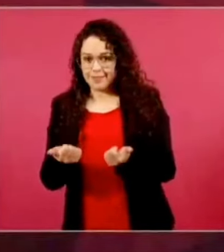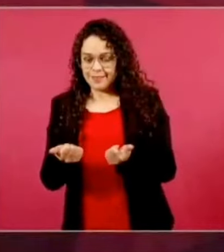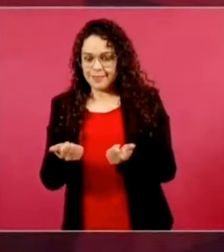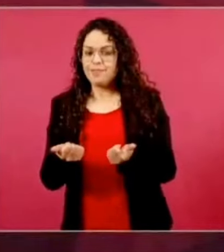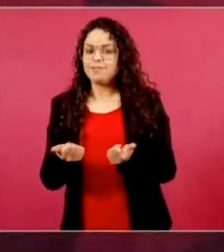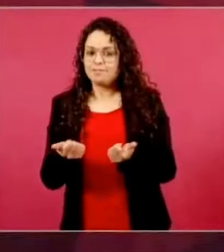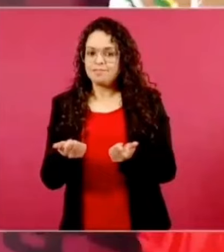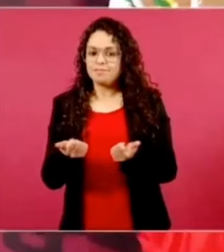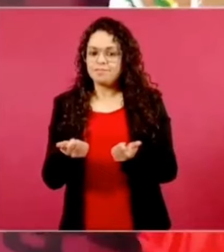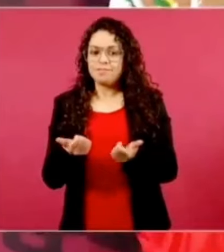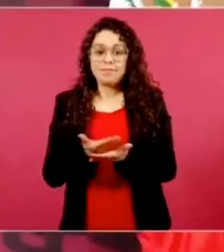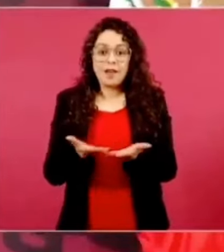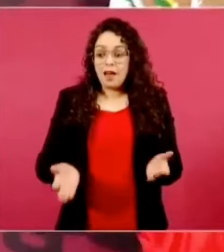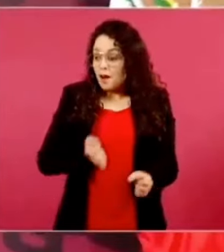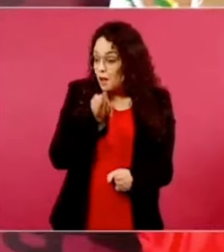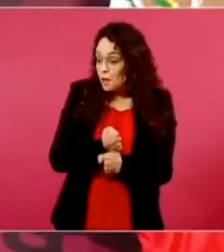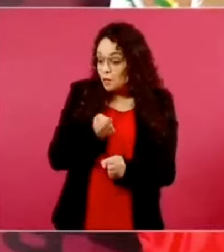¿qué les queda?